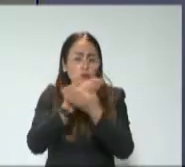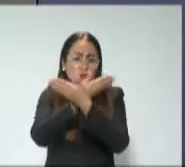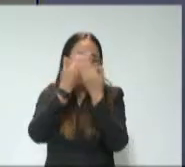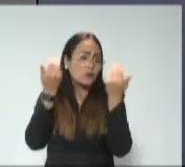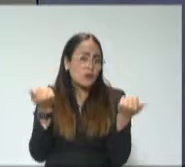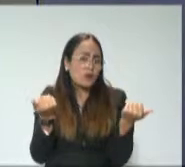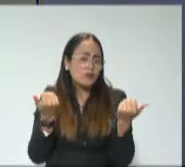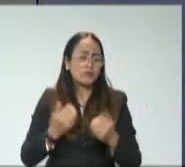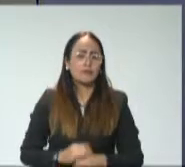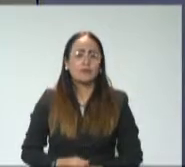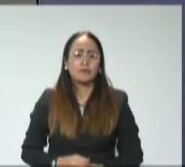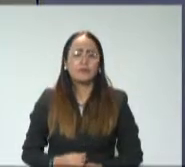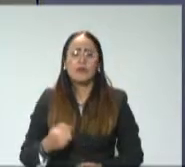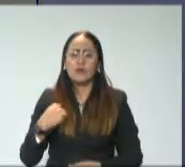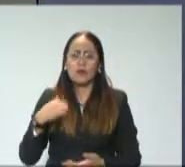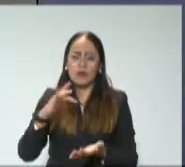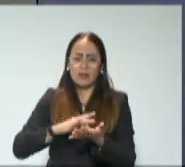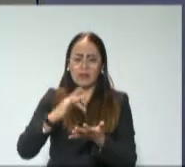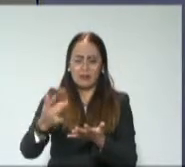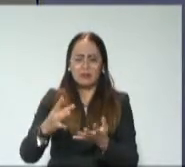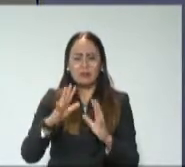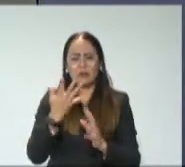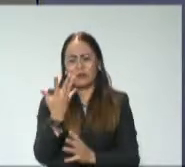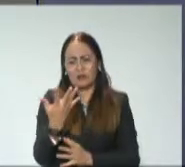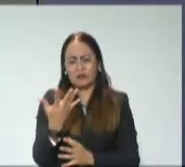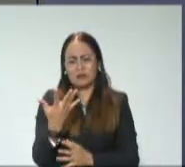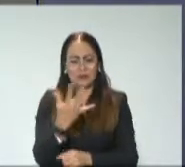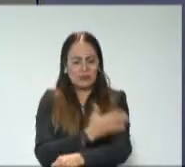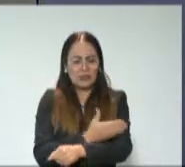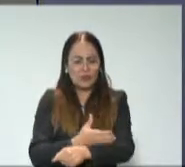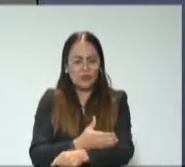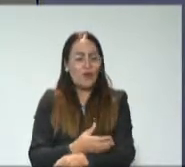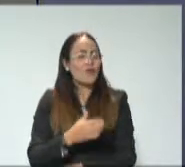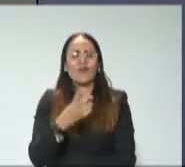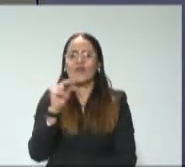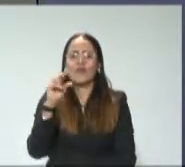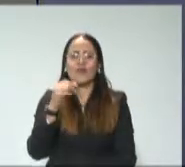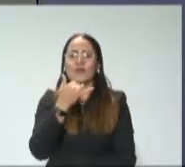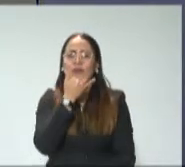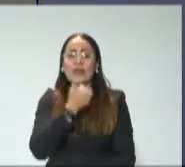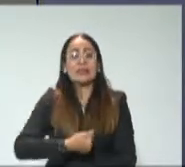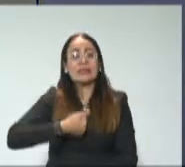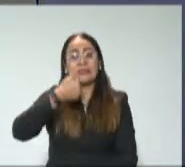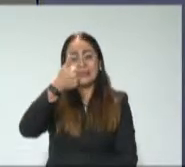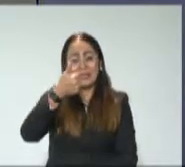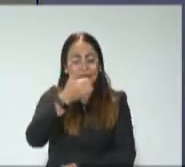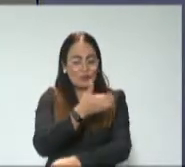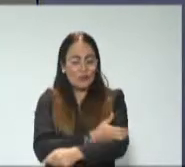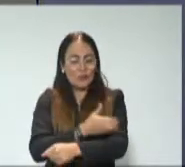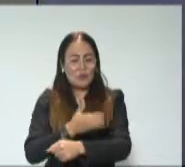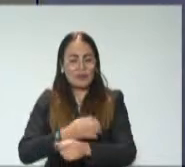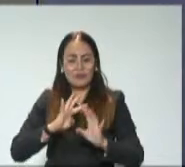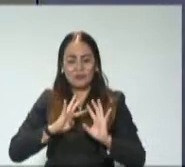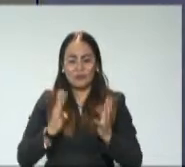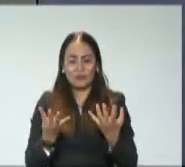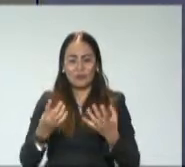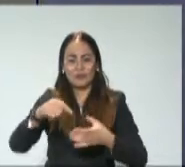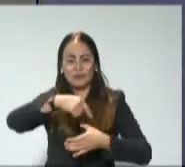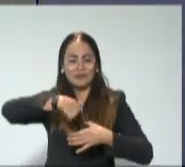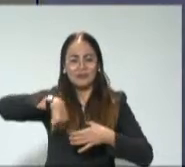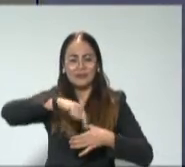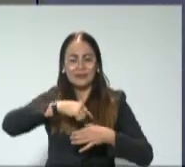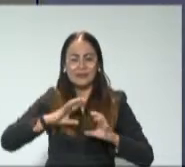distingue yo agradezco a nombre de Mis cinco compañeros No de mis seis compañeros ya lo debo decir la